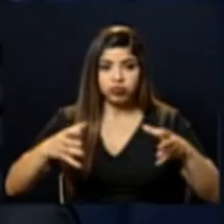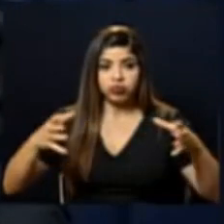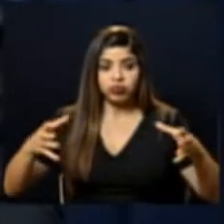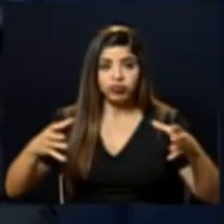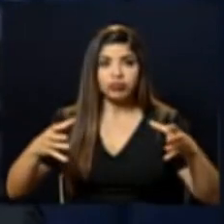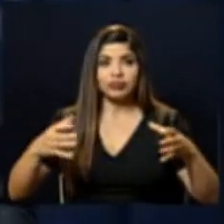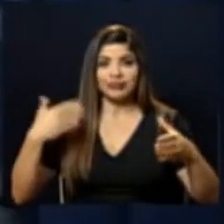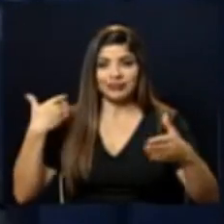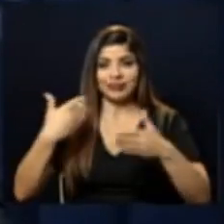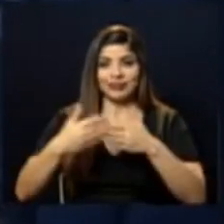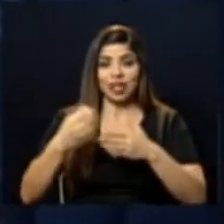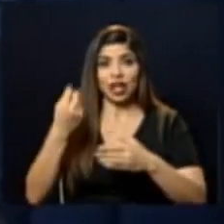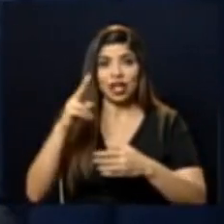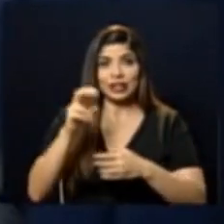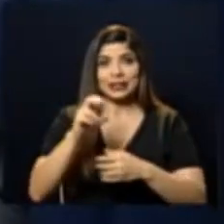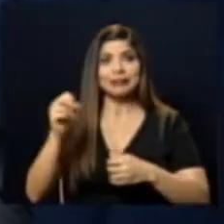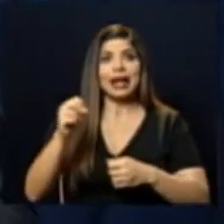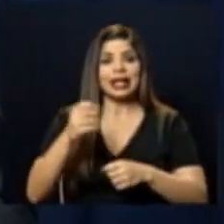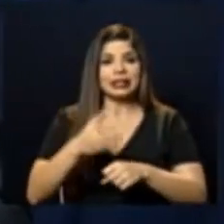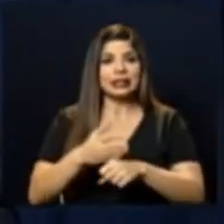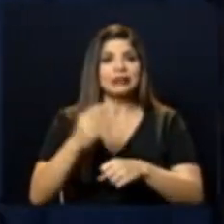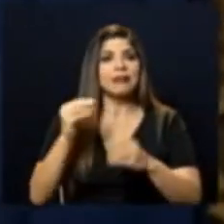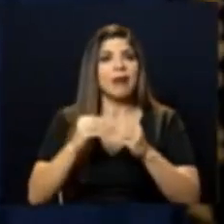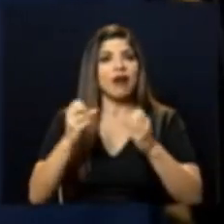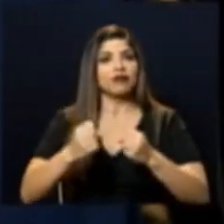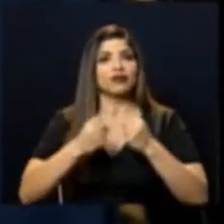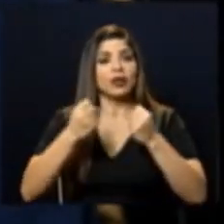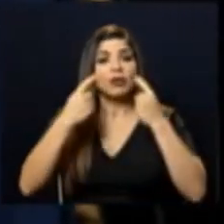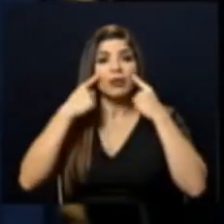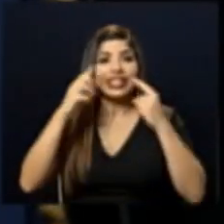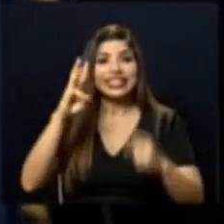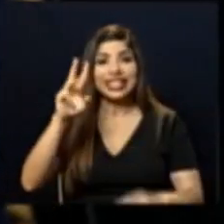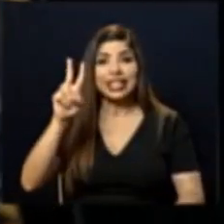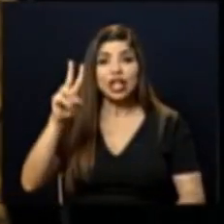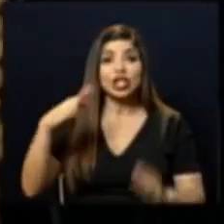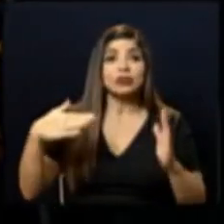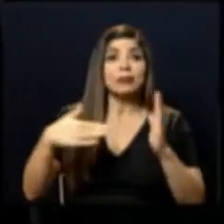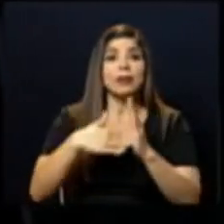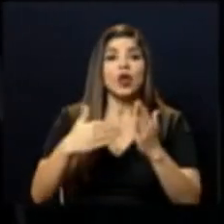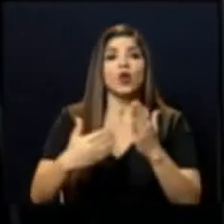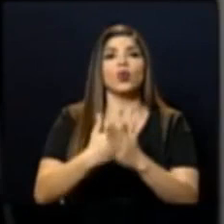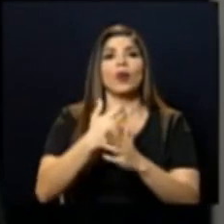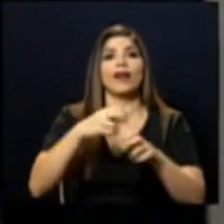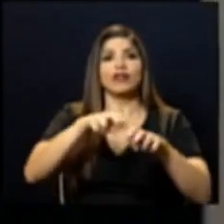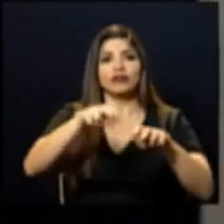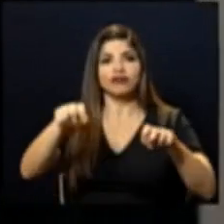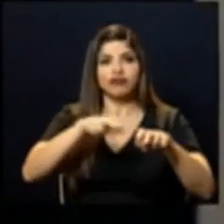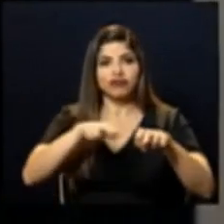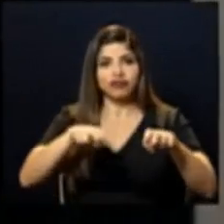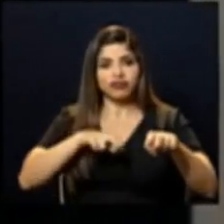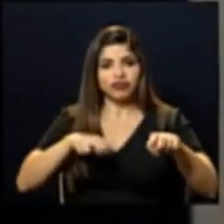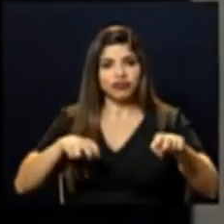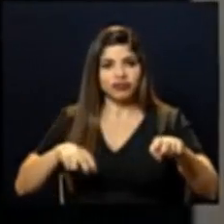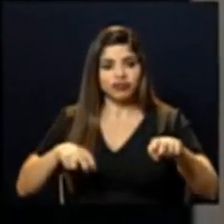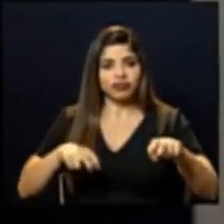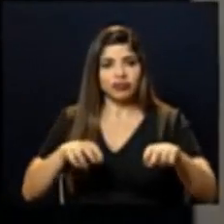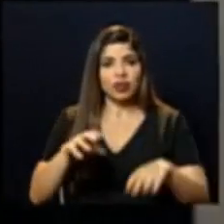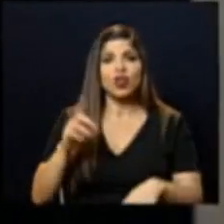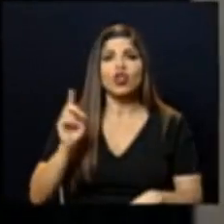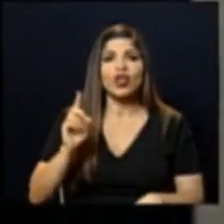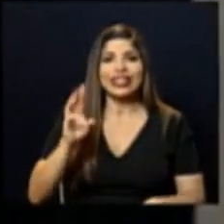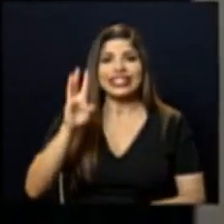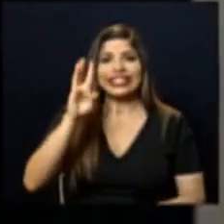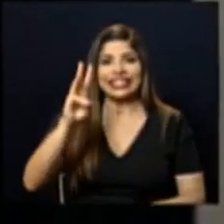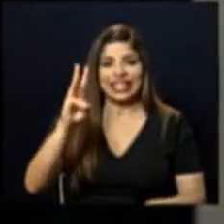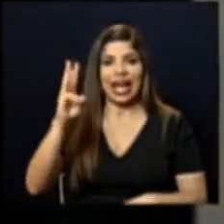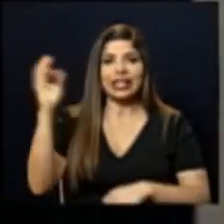en estos 12 meses al lograr 62.000 nuevos asientos a través de 6